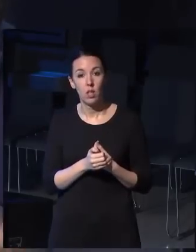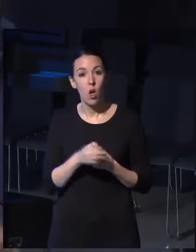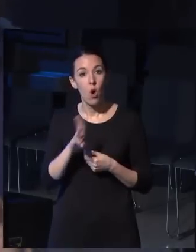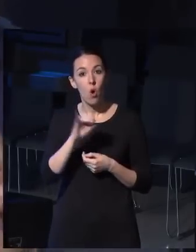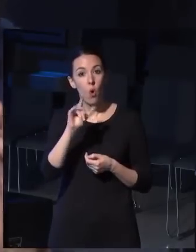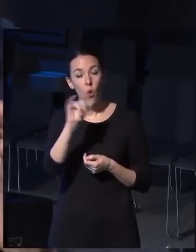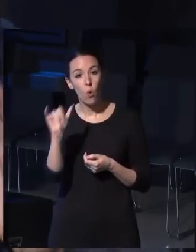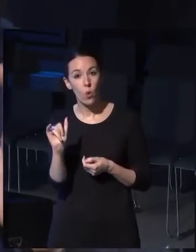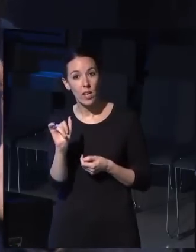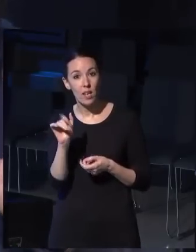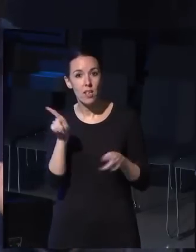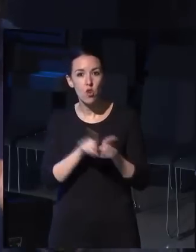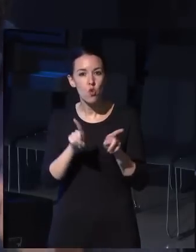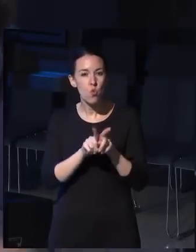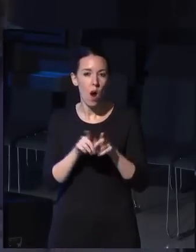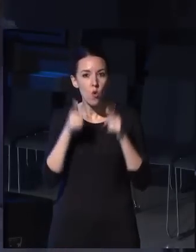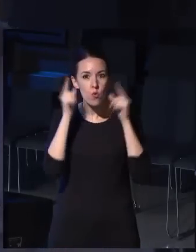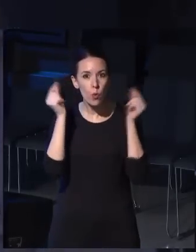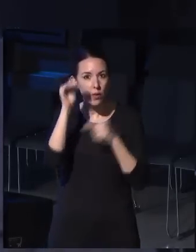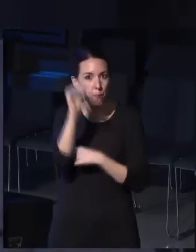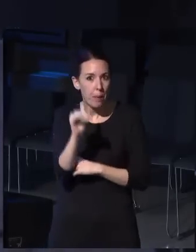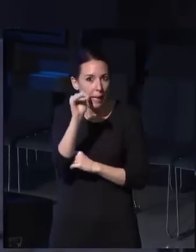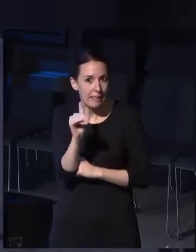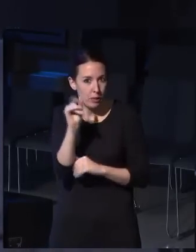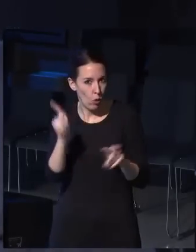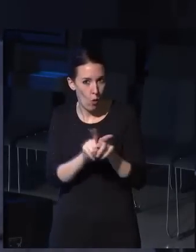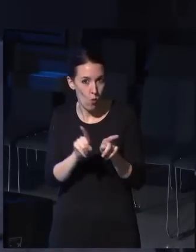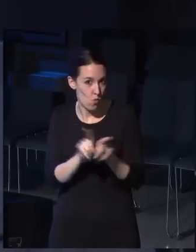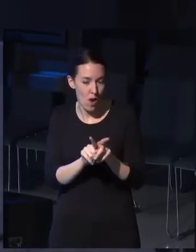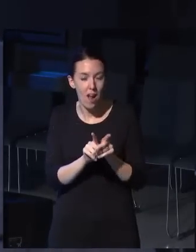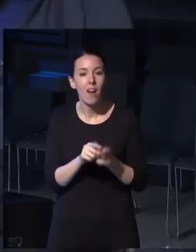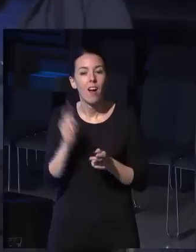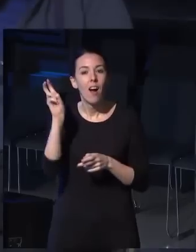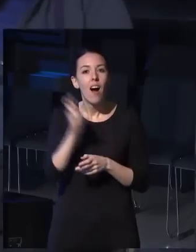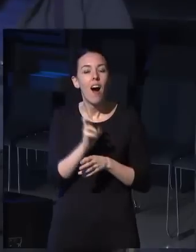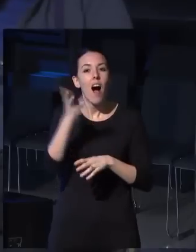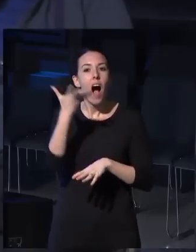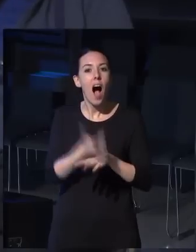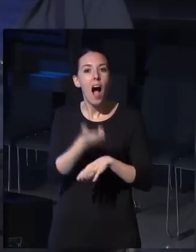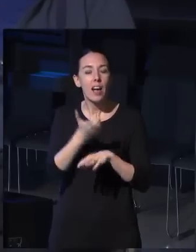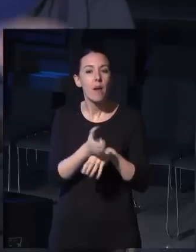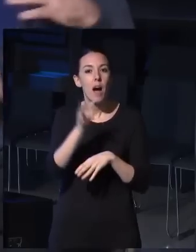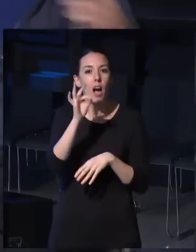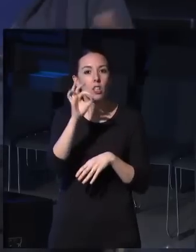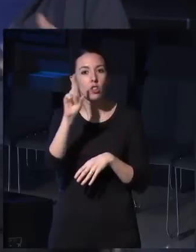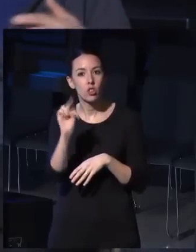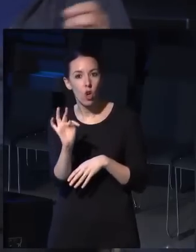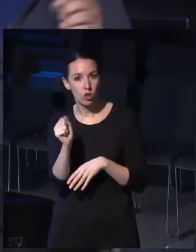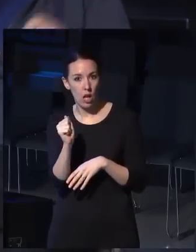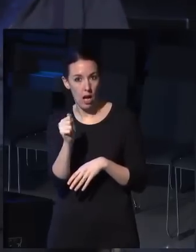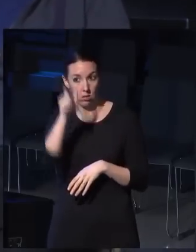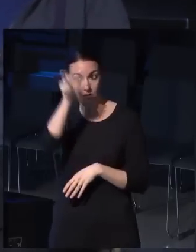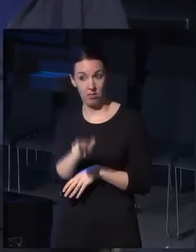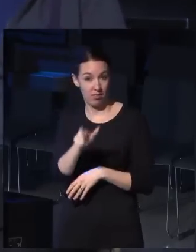Willy, es como un duende, no sé si lo conoces, es ese pequeñito. Y vino a grabar el Torta. Y nada más entró el Torta